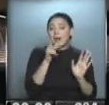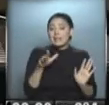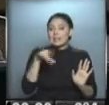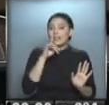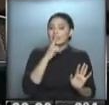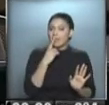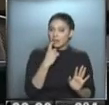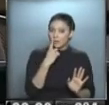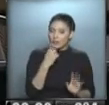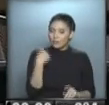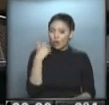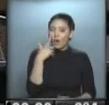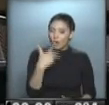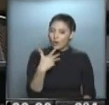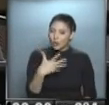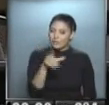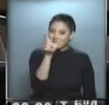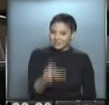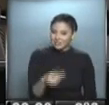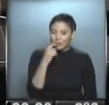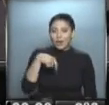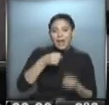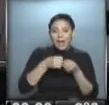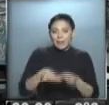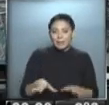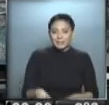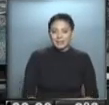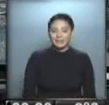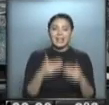con Ramón Díaz, conociendo al riojano, recién empieza. Gracias, Juan.